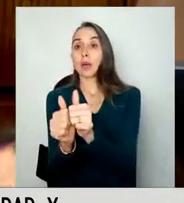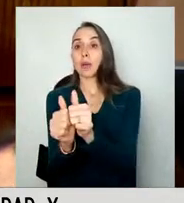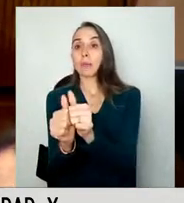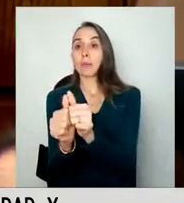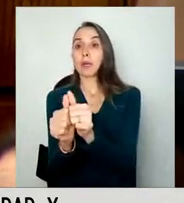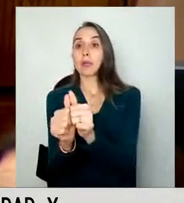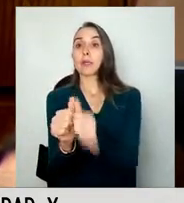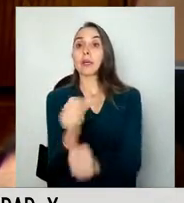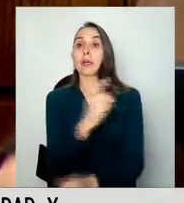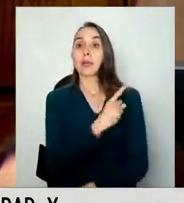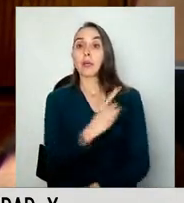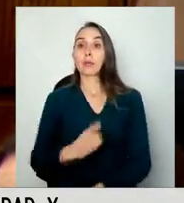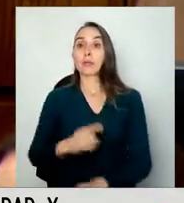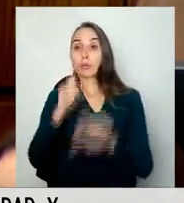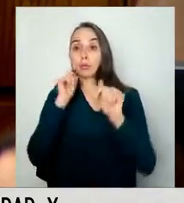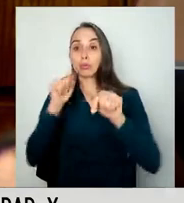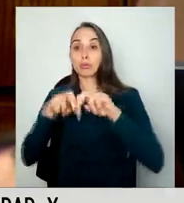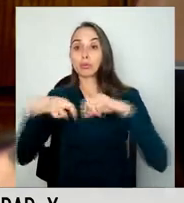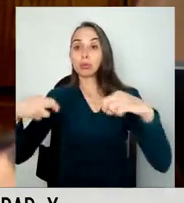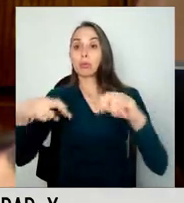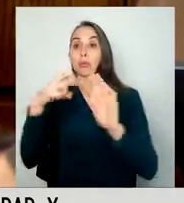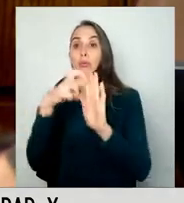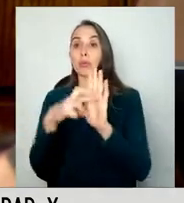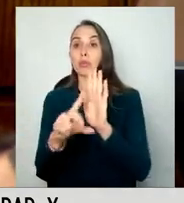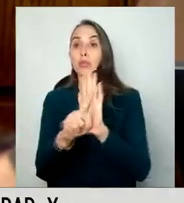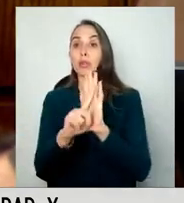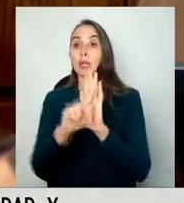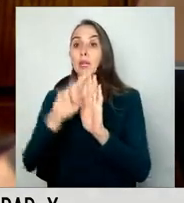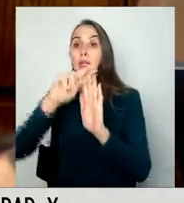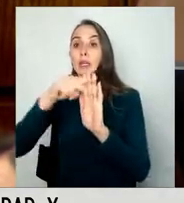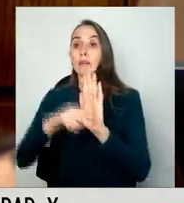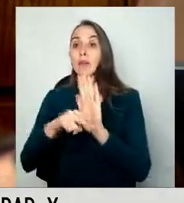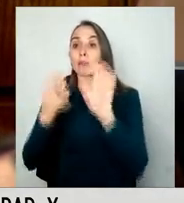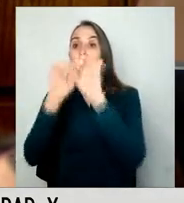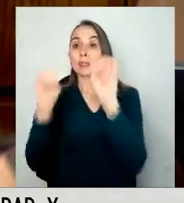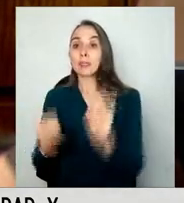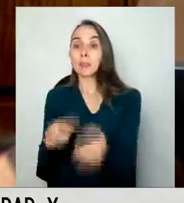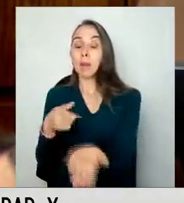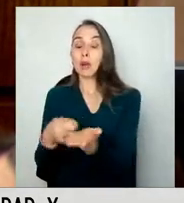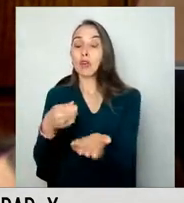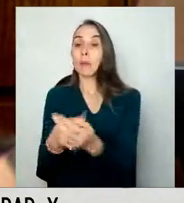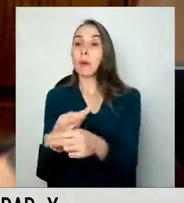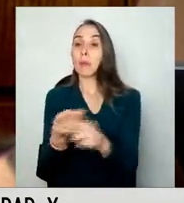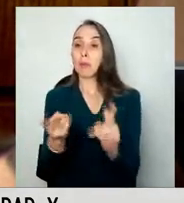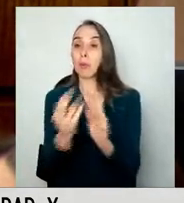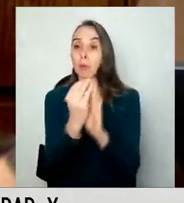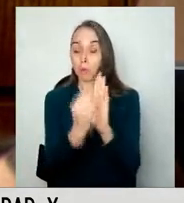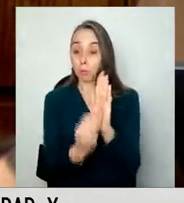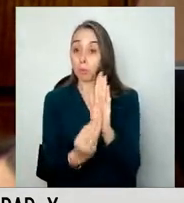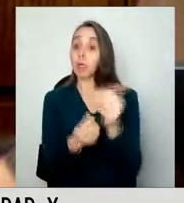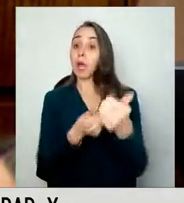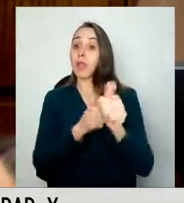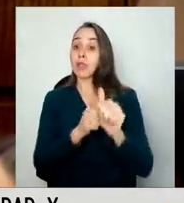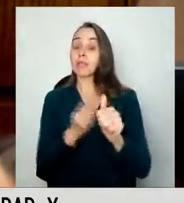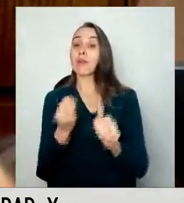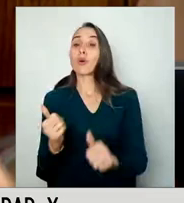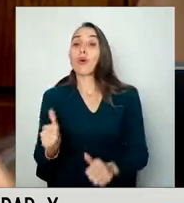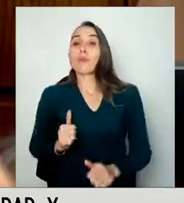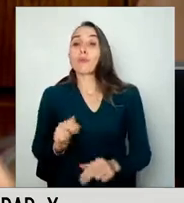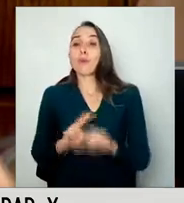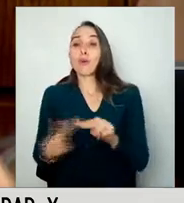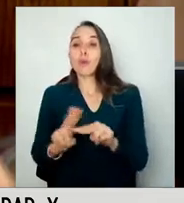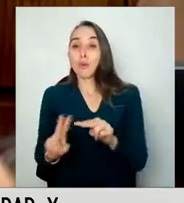presentes el proyecto de ley que reforma el sistema de compras públicas si bien presenta desafíos en su implementación Y en la integración